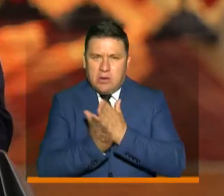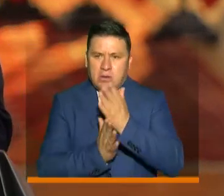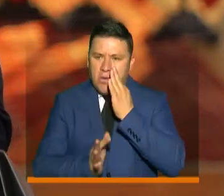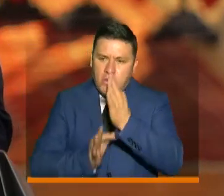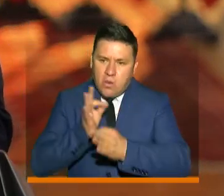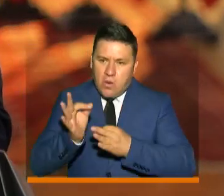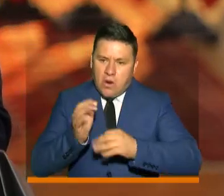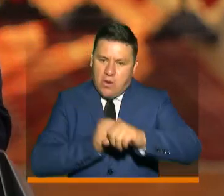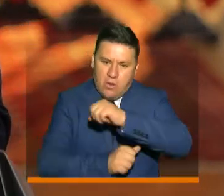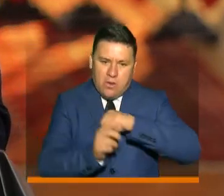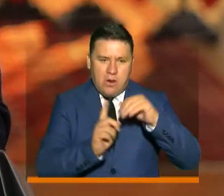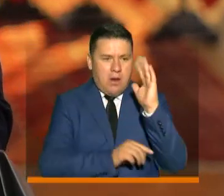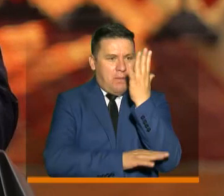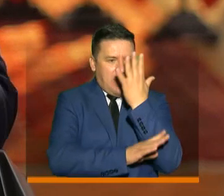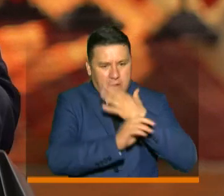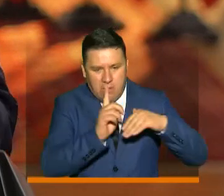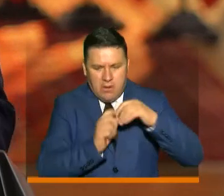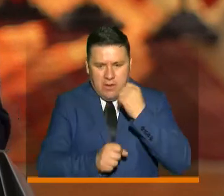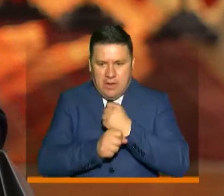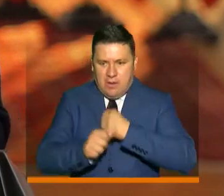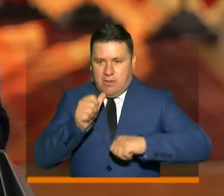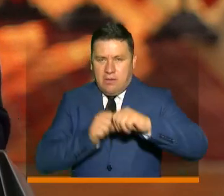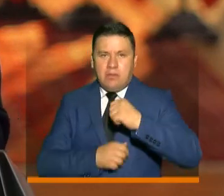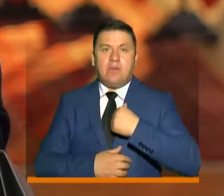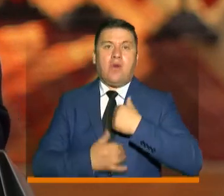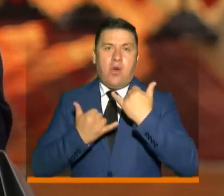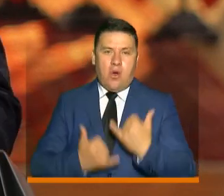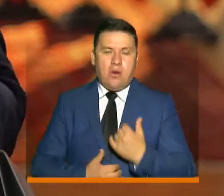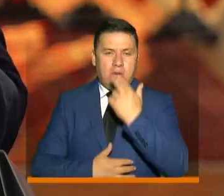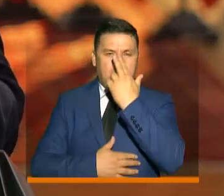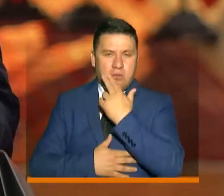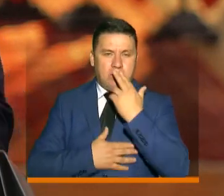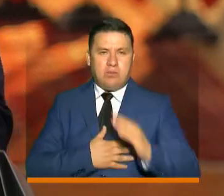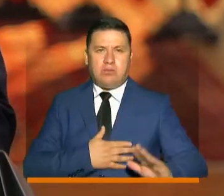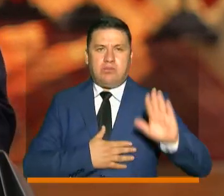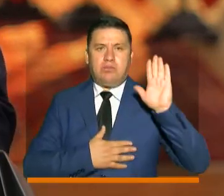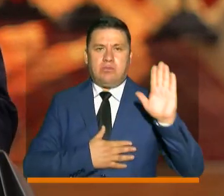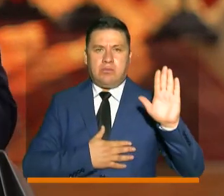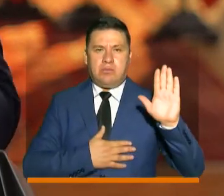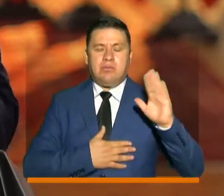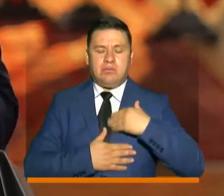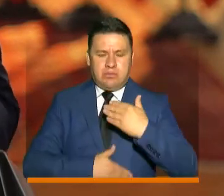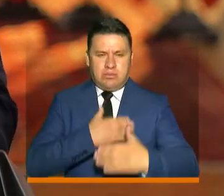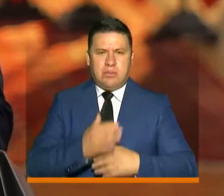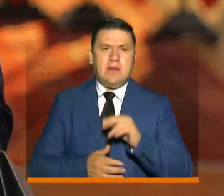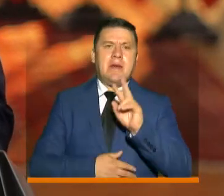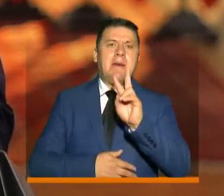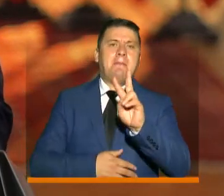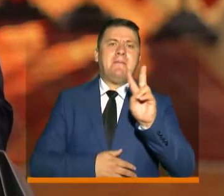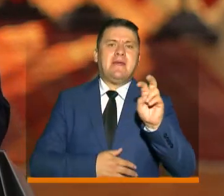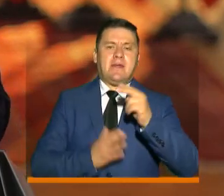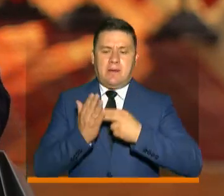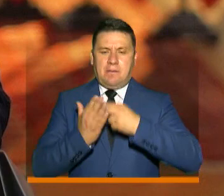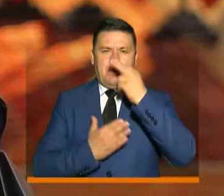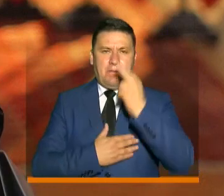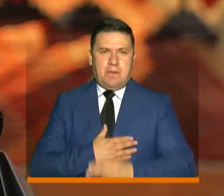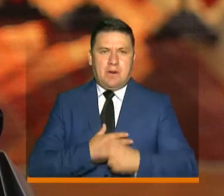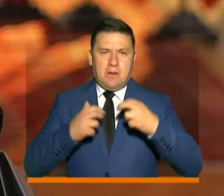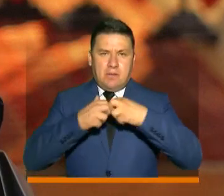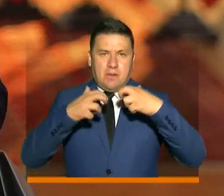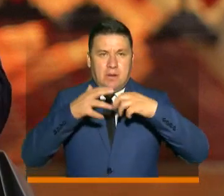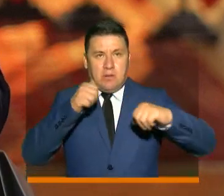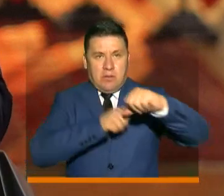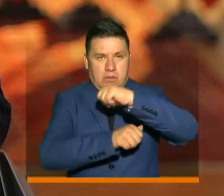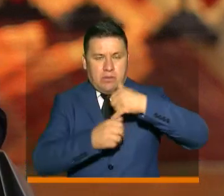conservar produciendo por eso hoy nos comprometemos a acelerar 27 proyectos estratégicos de energías